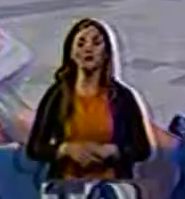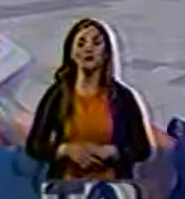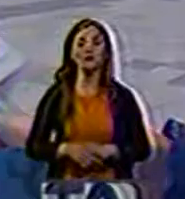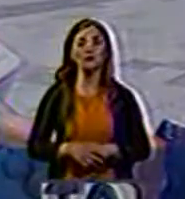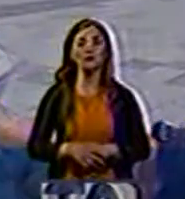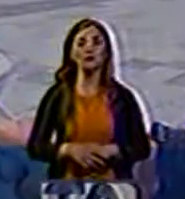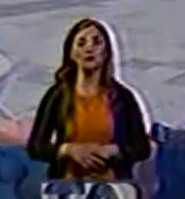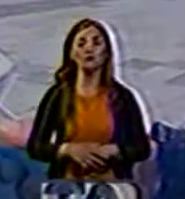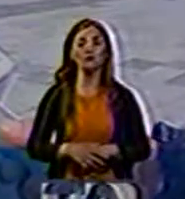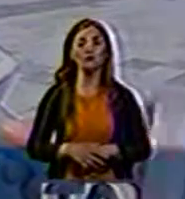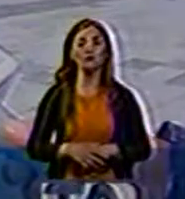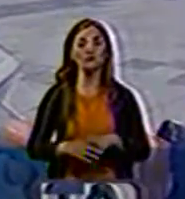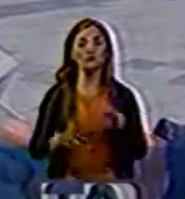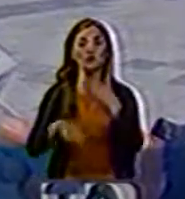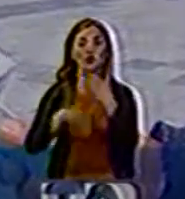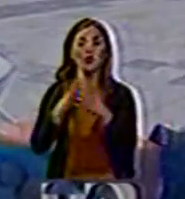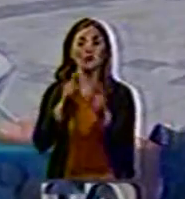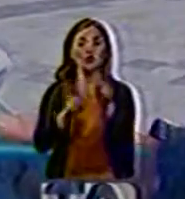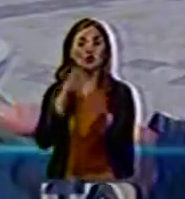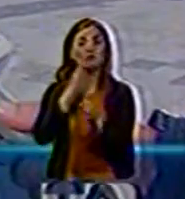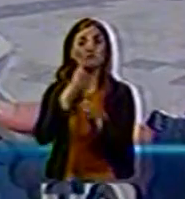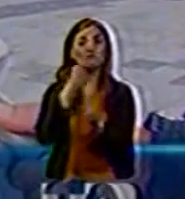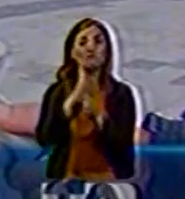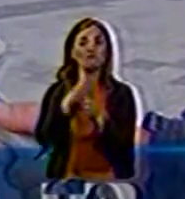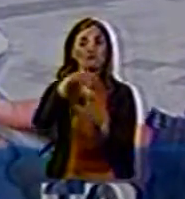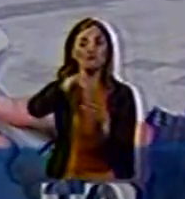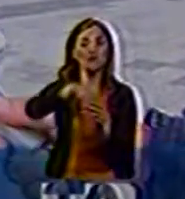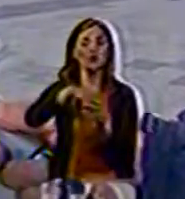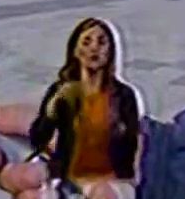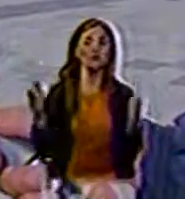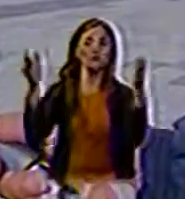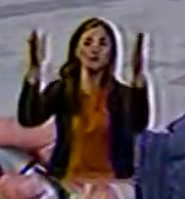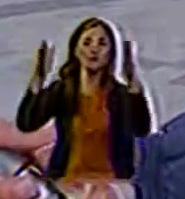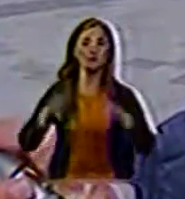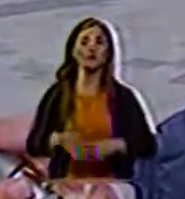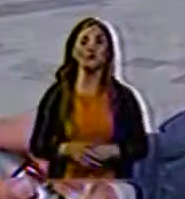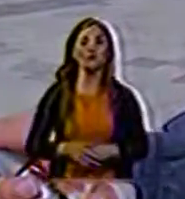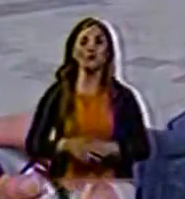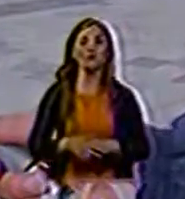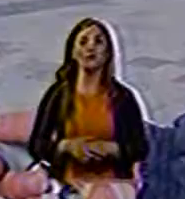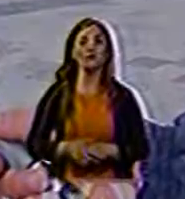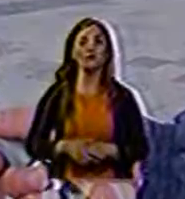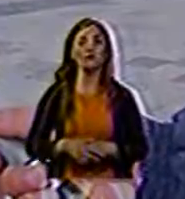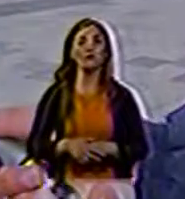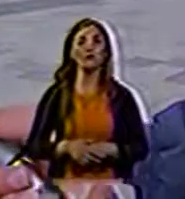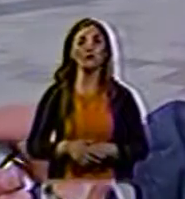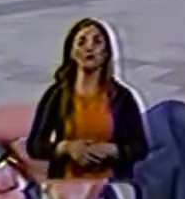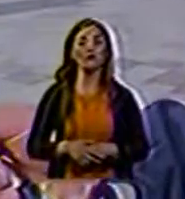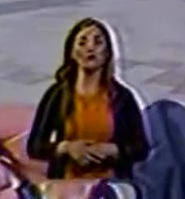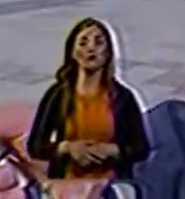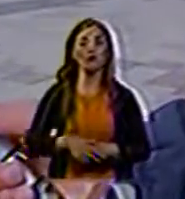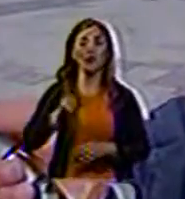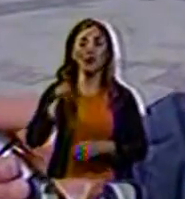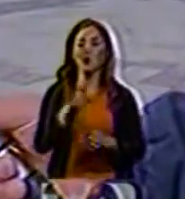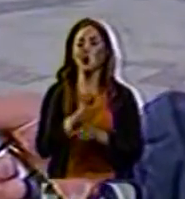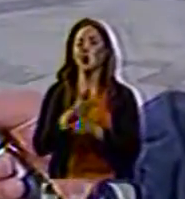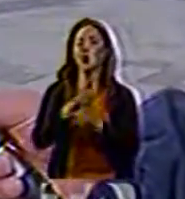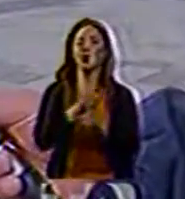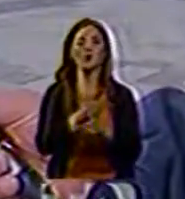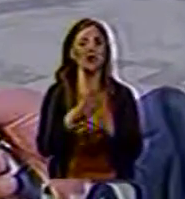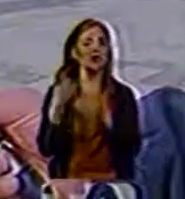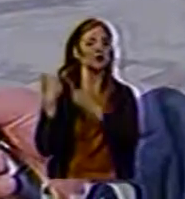todos quienes laboramos dentro de la plataforma. Entonces, ellos tendrán que tomar las debidas